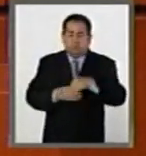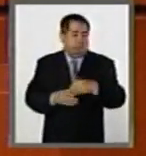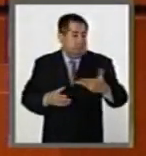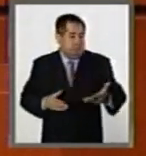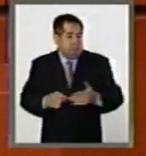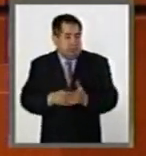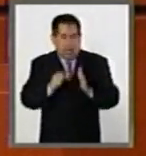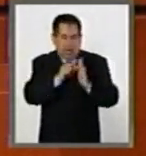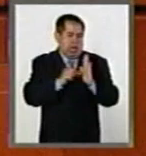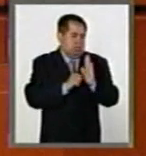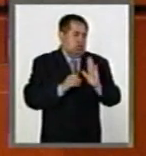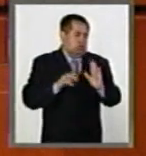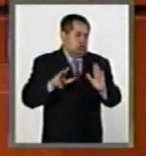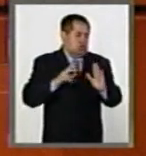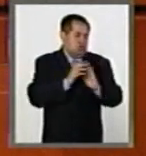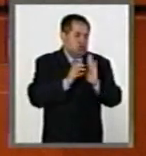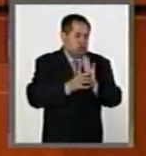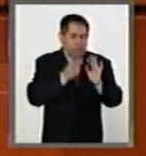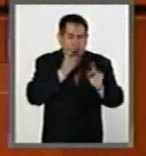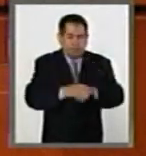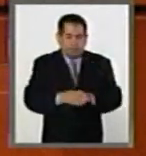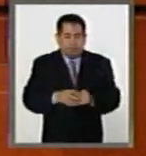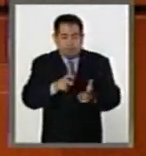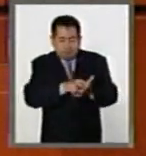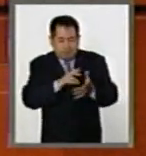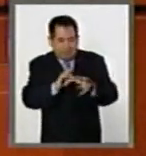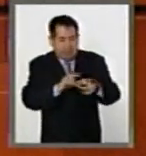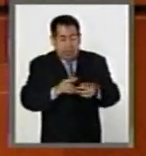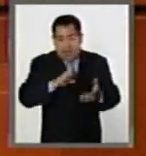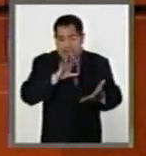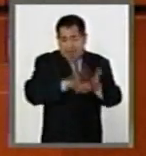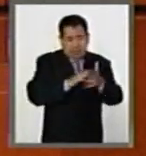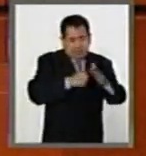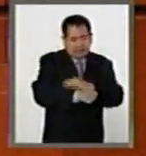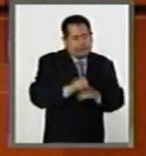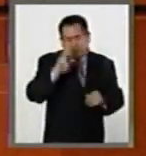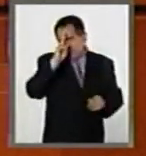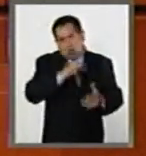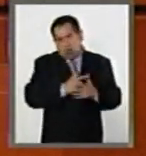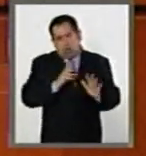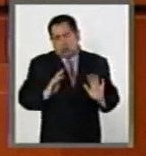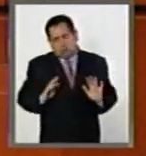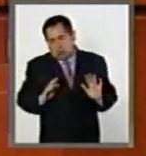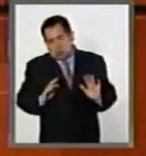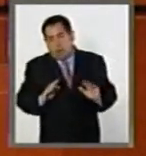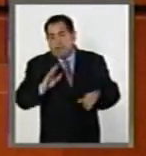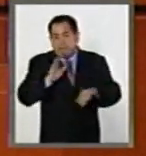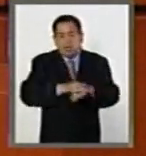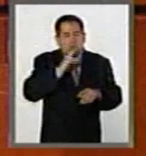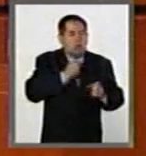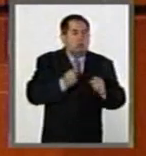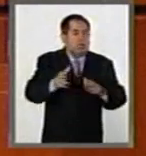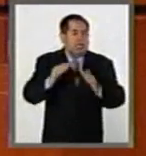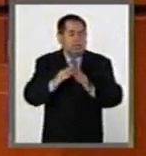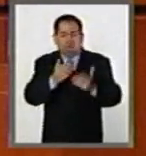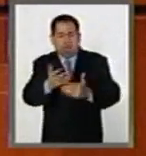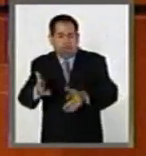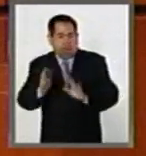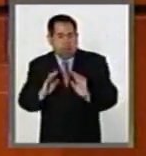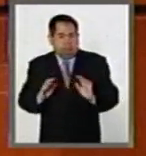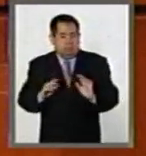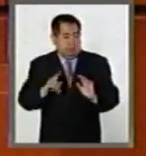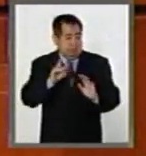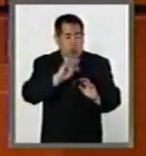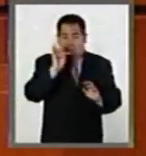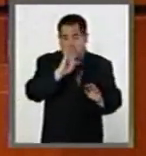medidas de privación de la libertad como una medida extrema y por el menor tiempo posible. Estas medidas de privación de